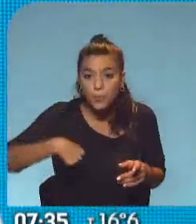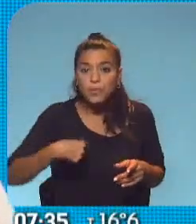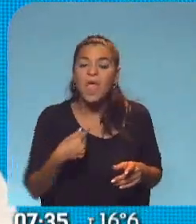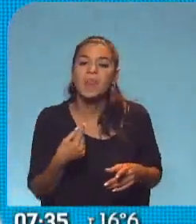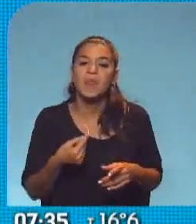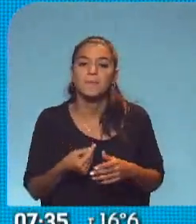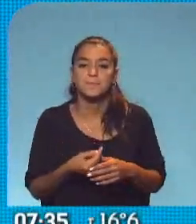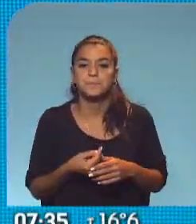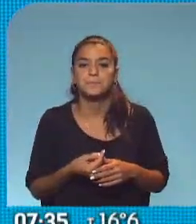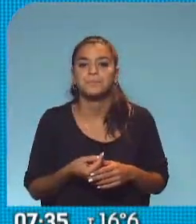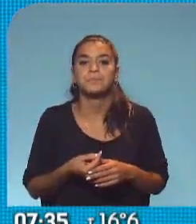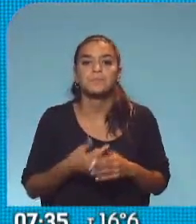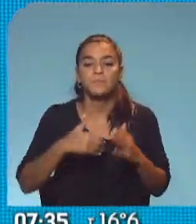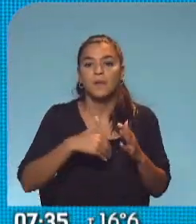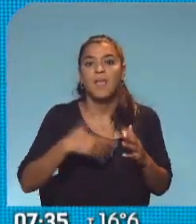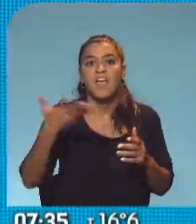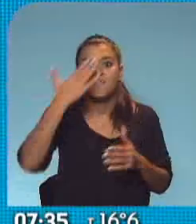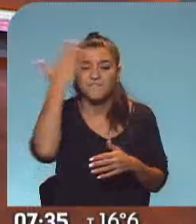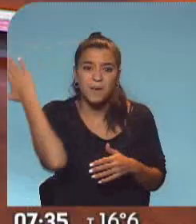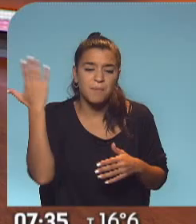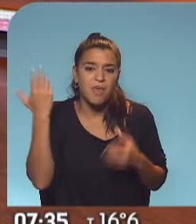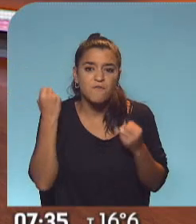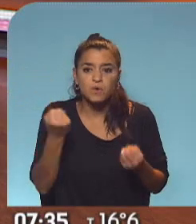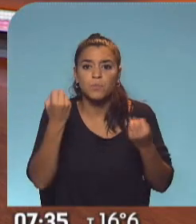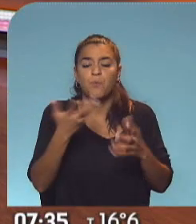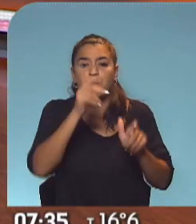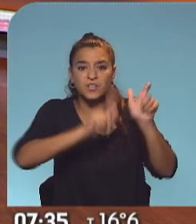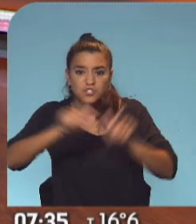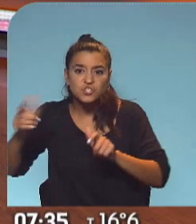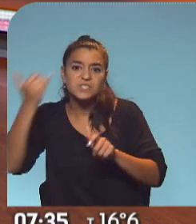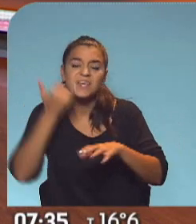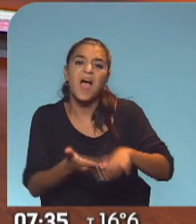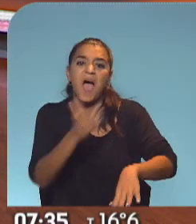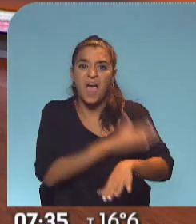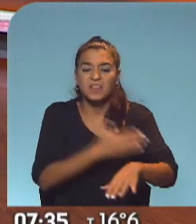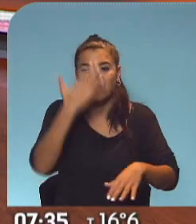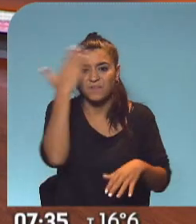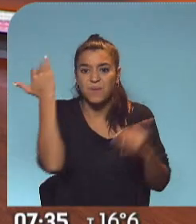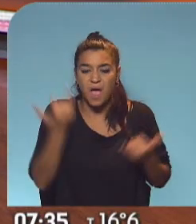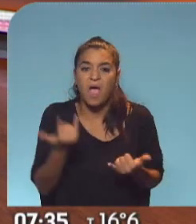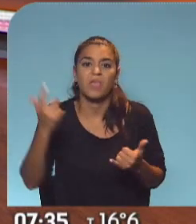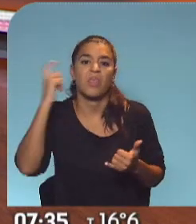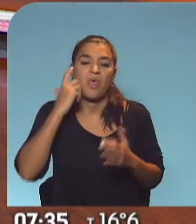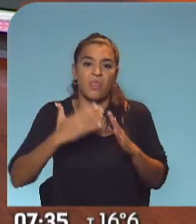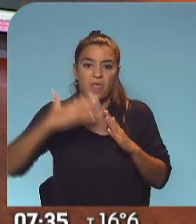un gran pico de enfermedad, porque los pacientes ya tenían enfermedades previas además de una avanzada edad. Bien, Laura, gracias.